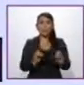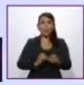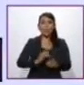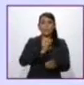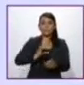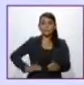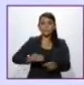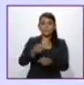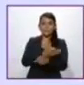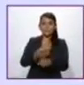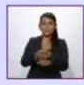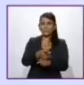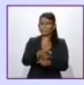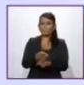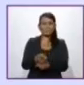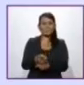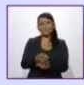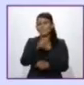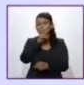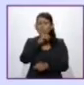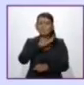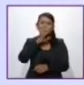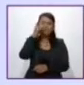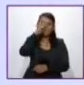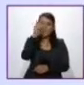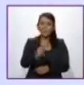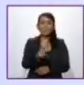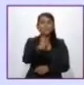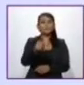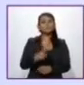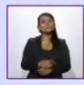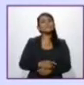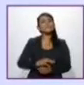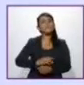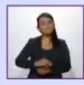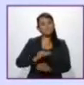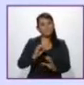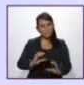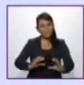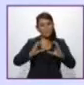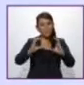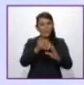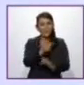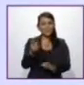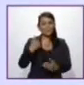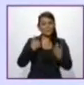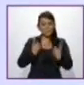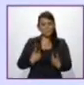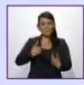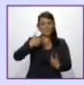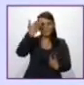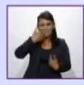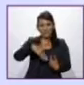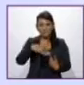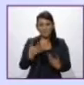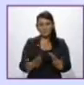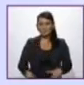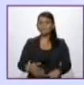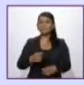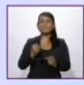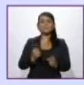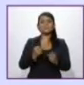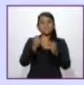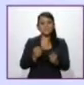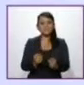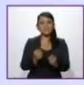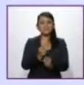No votes con coraje. El Miguel Nava puedes obtener capacidad, seguridad y